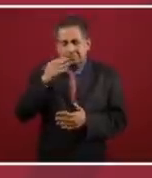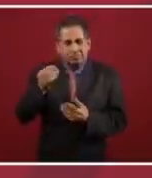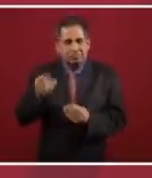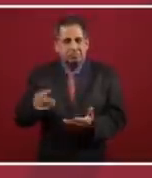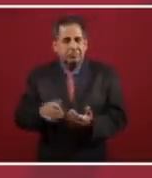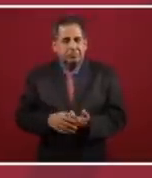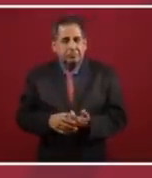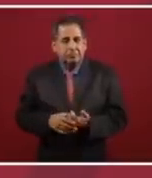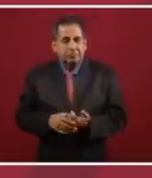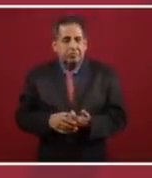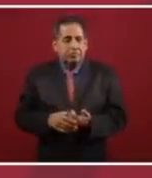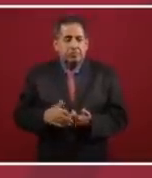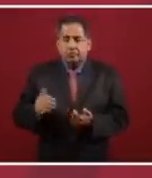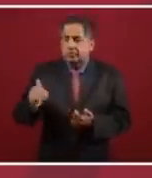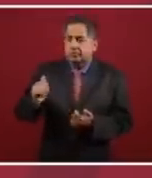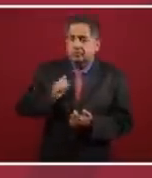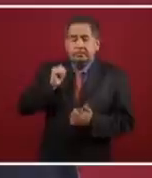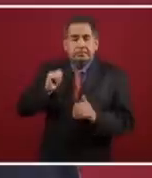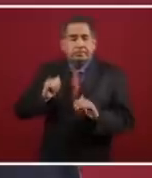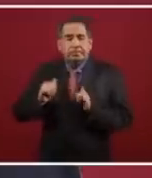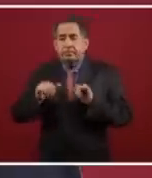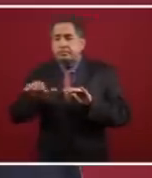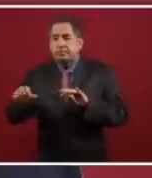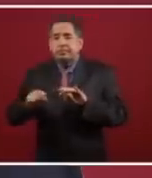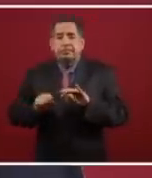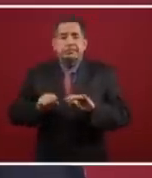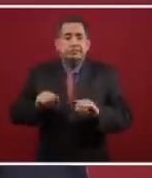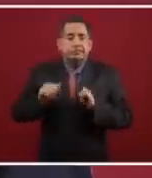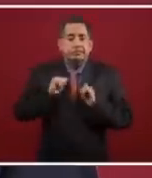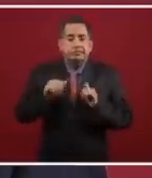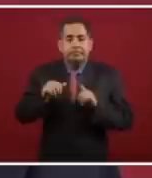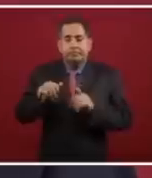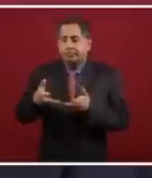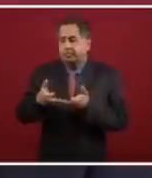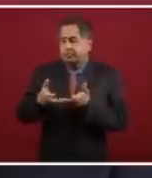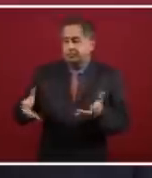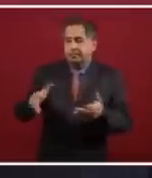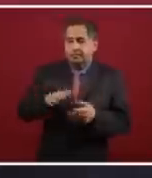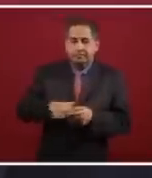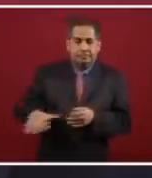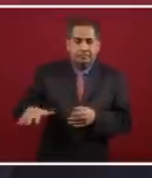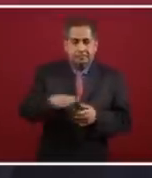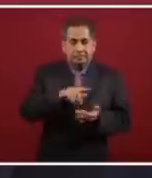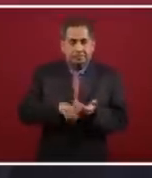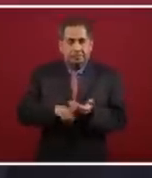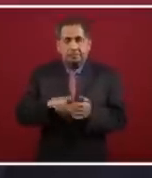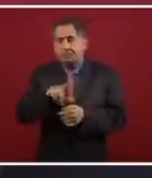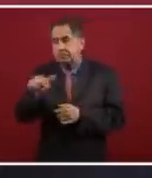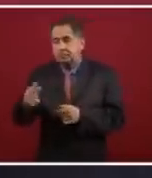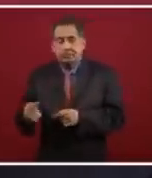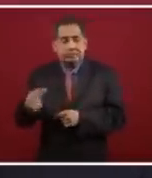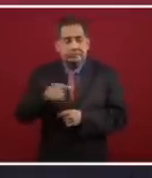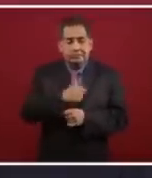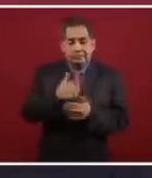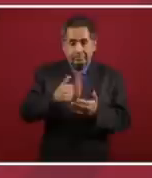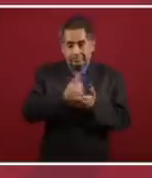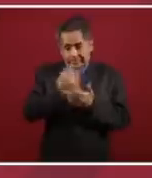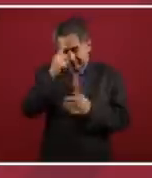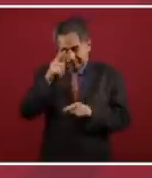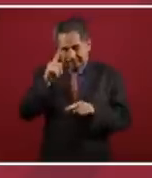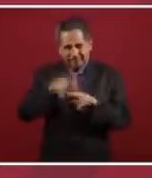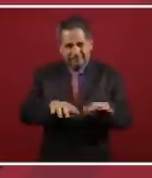el querer apoderarse de los terrenos del actual aeropuerto,